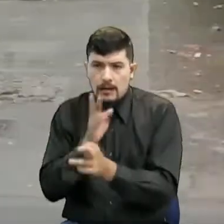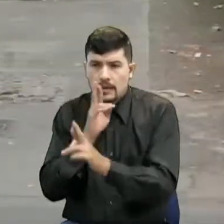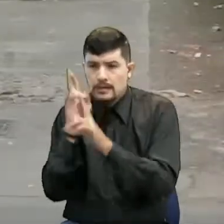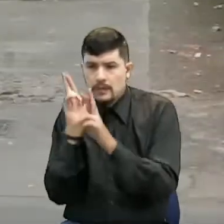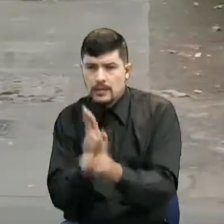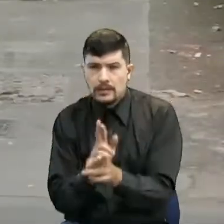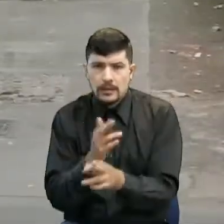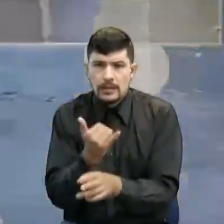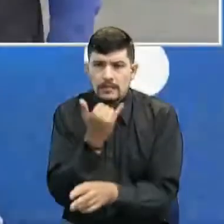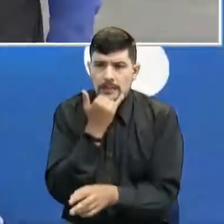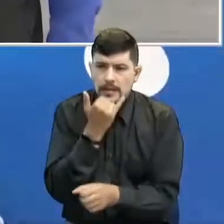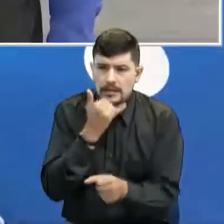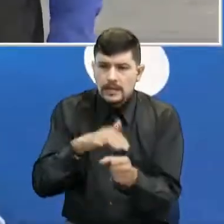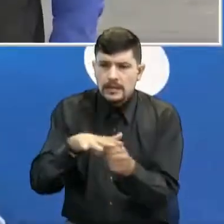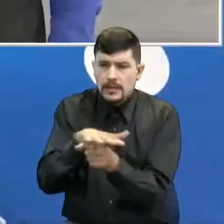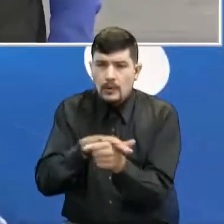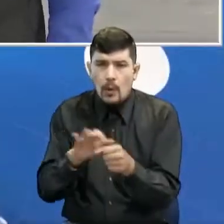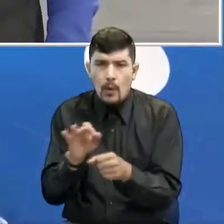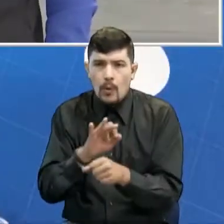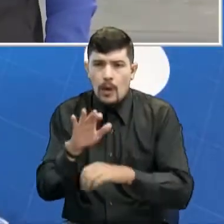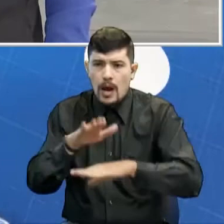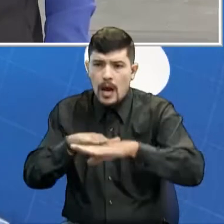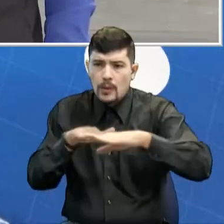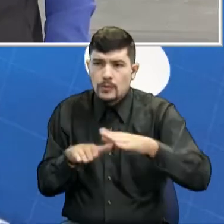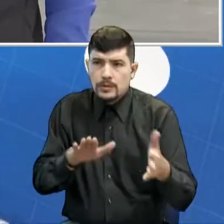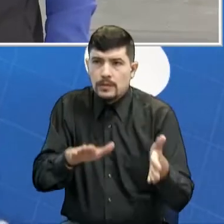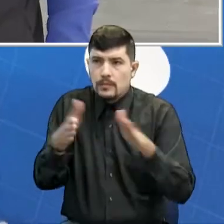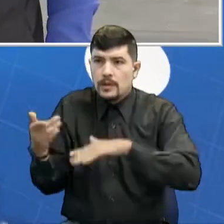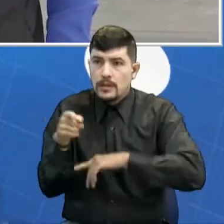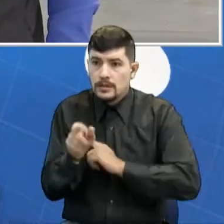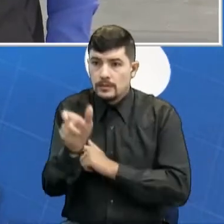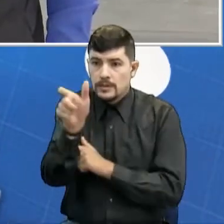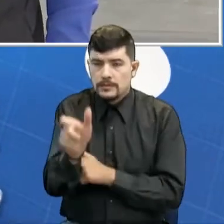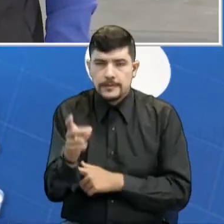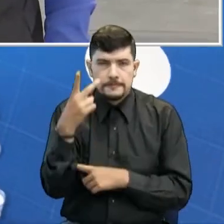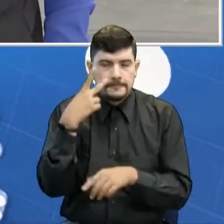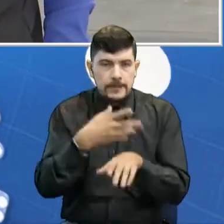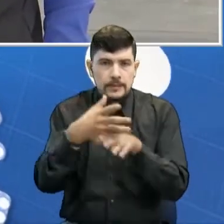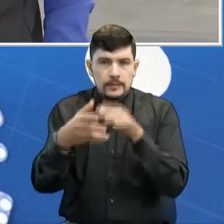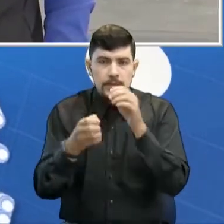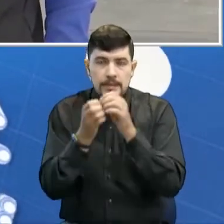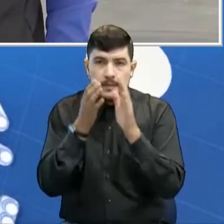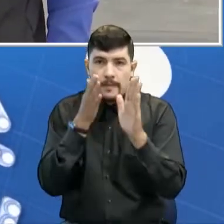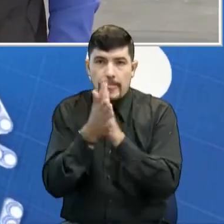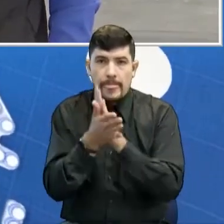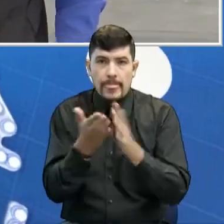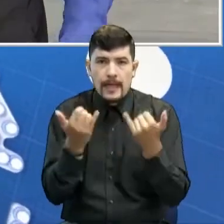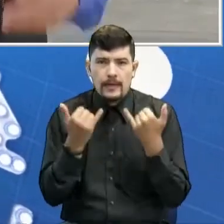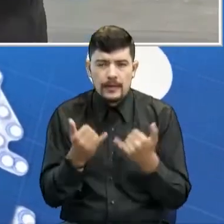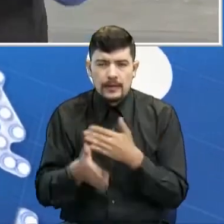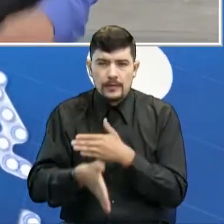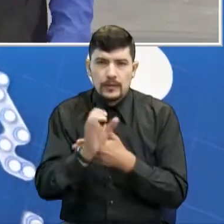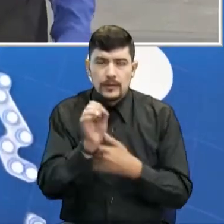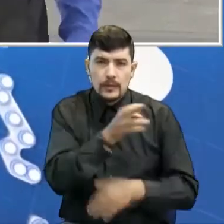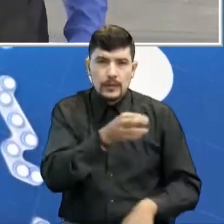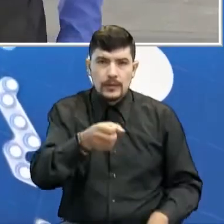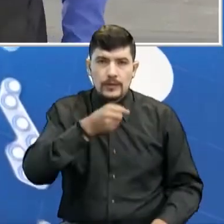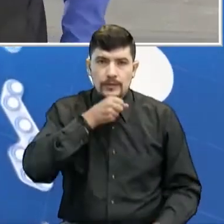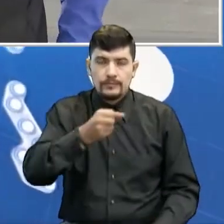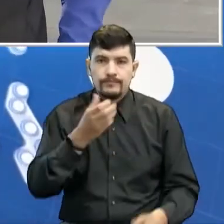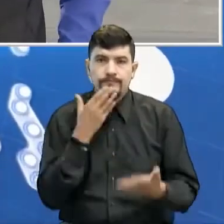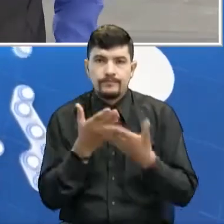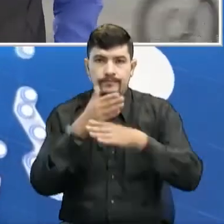ha sido el motivo o la muerte de esta persona esta es la información que tenemos por el momento compañeros continúan ustedes